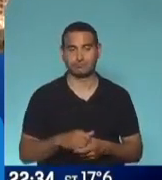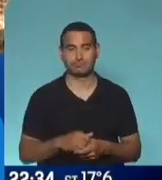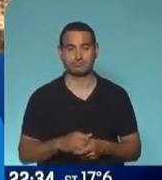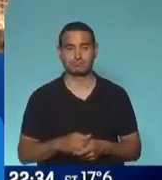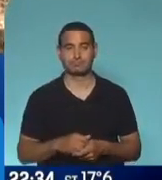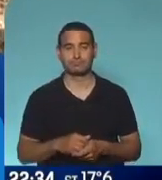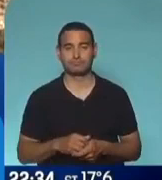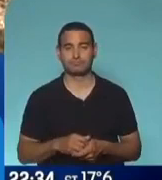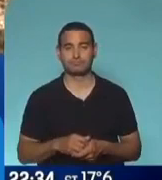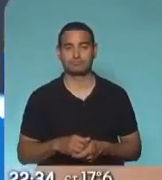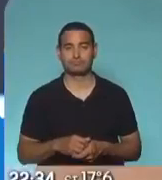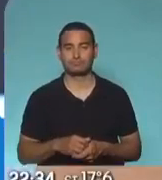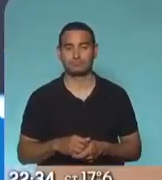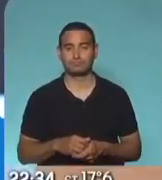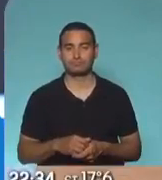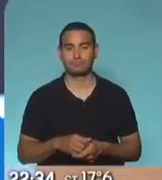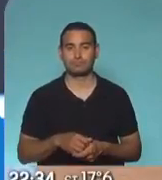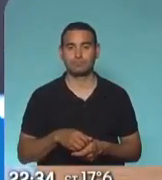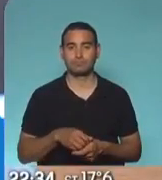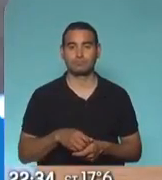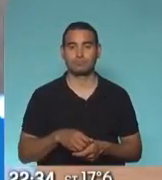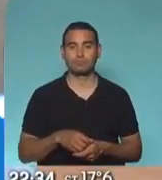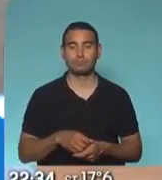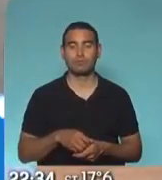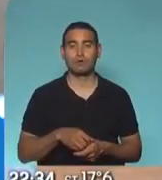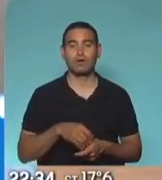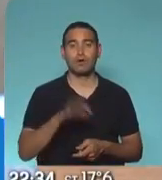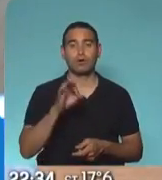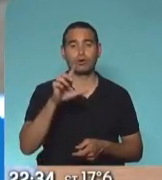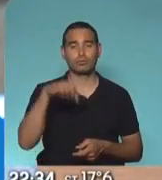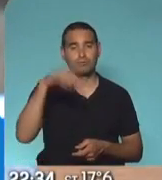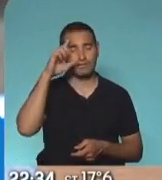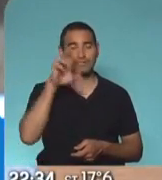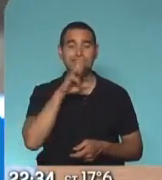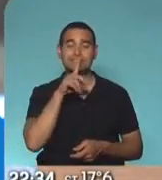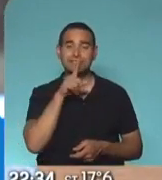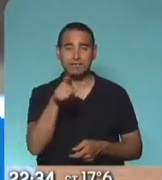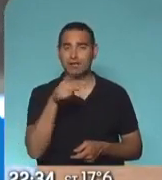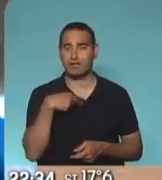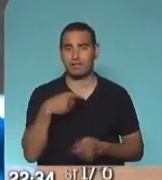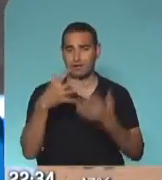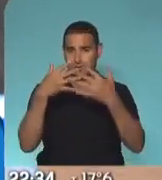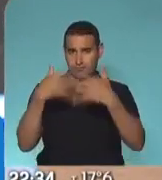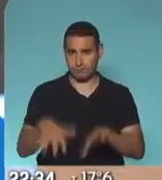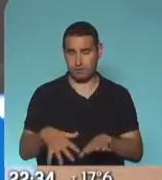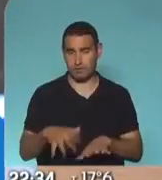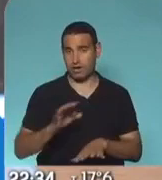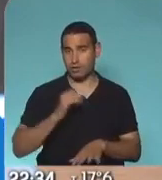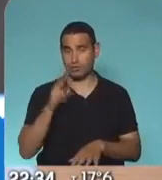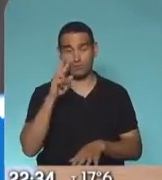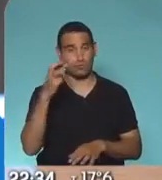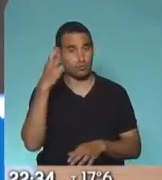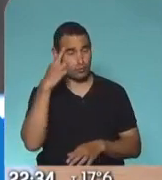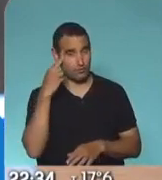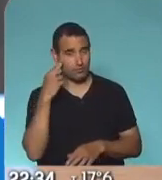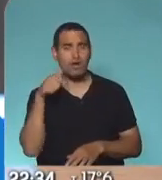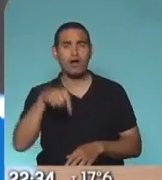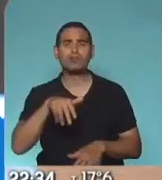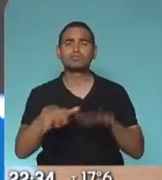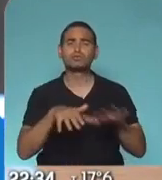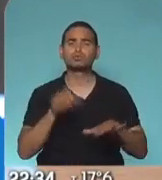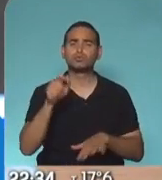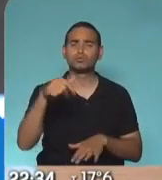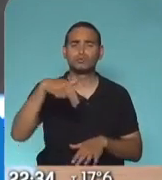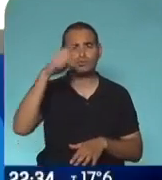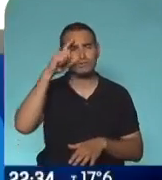situación. Ehud Olmert dimitió en 2009 en medio de un escándalo público. ¿Cuál es la situación de